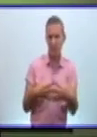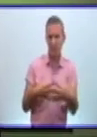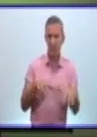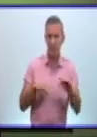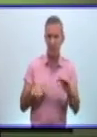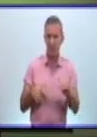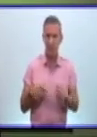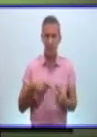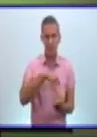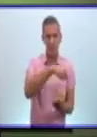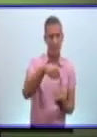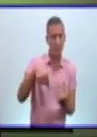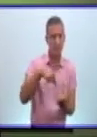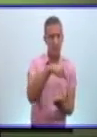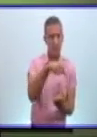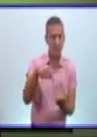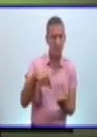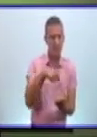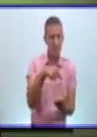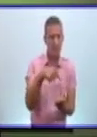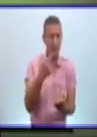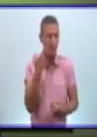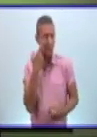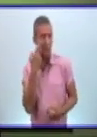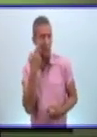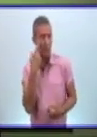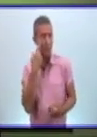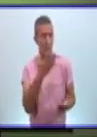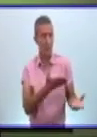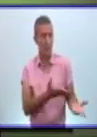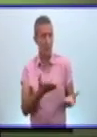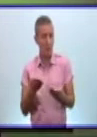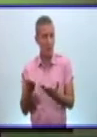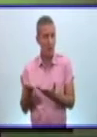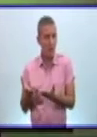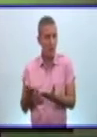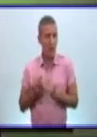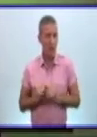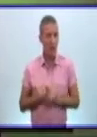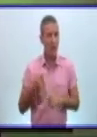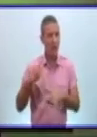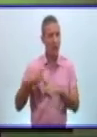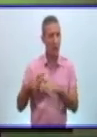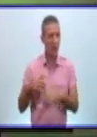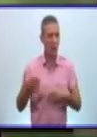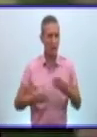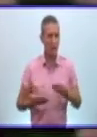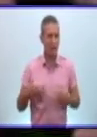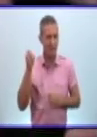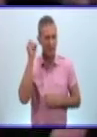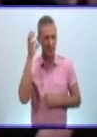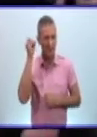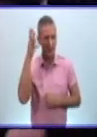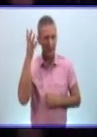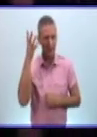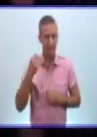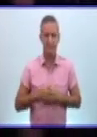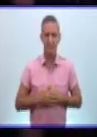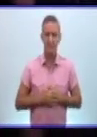aspecto externo? Para conocerlo, pasemos a observar la siguiente actividad experimental.